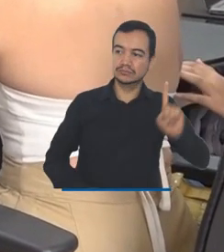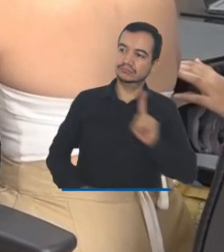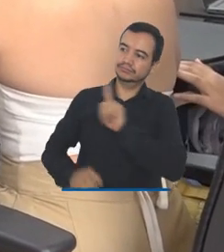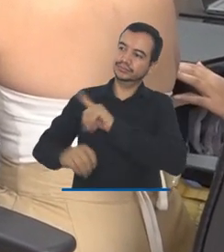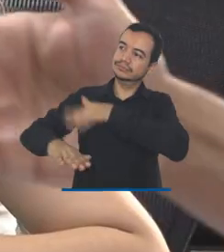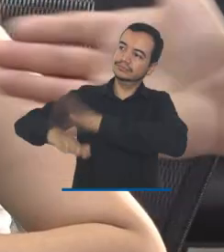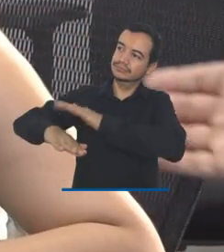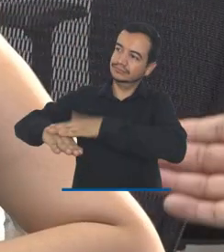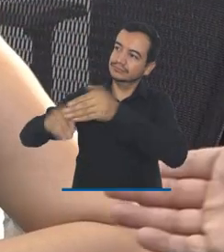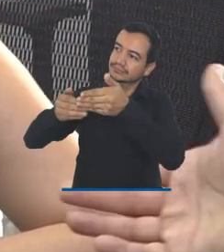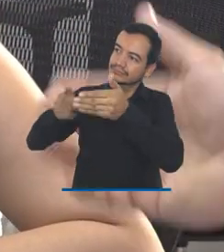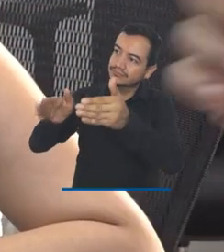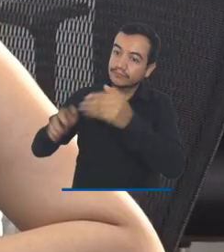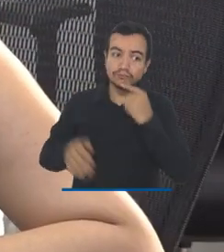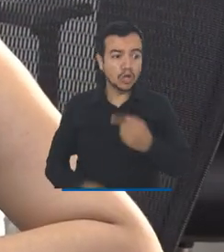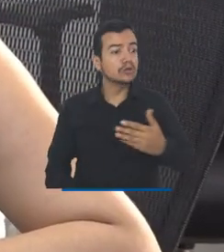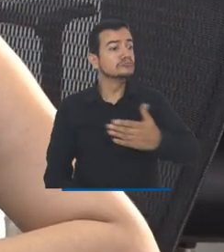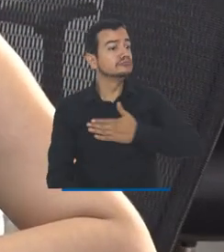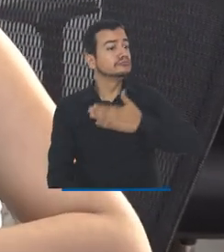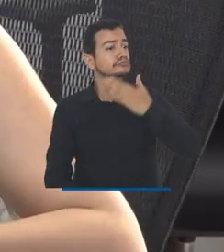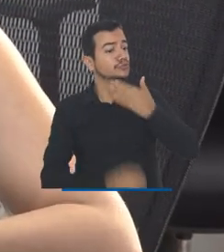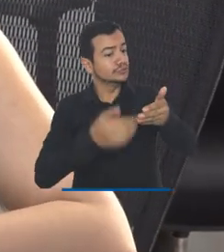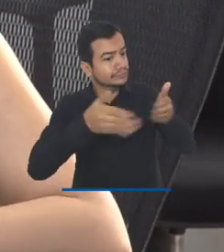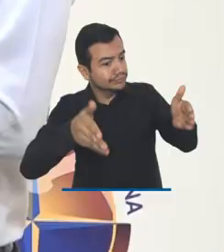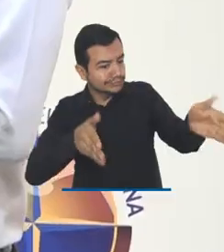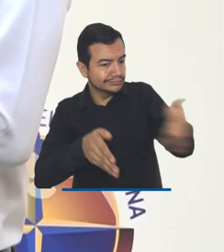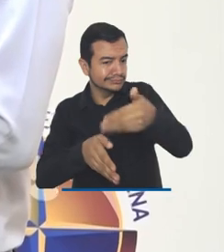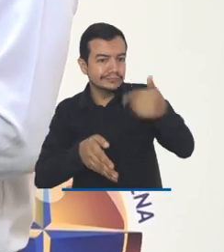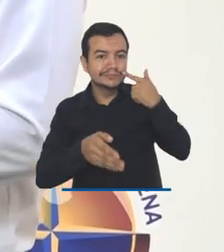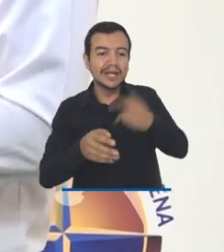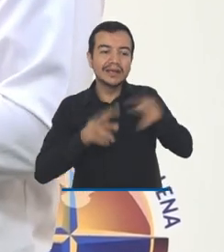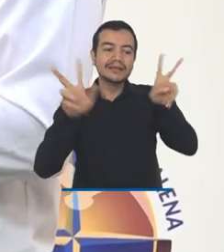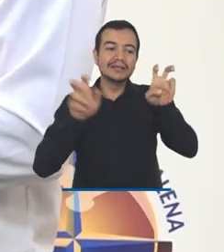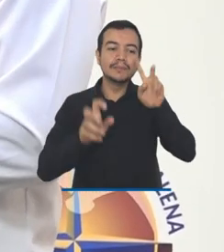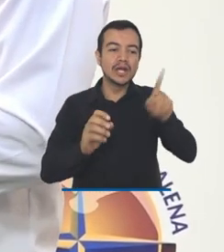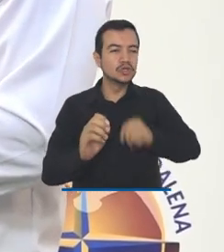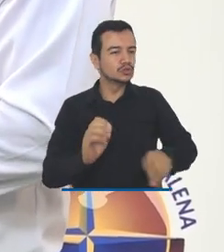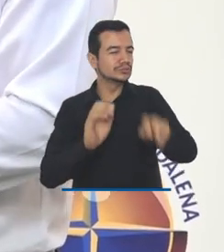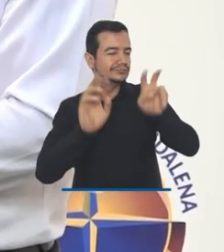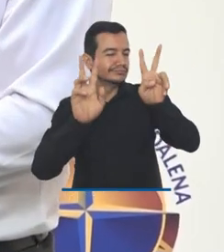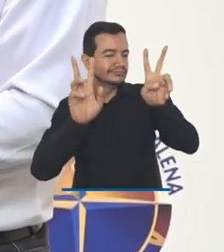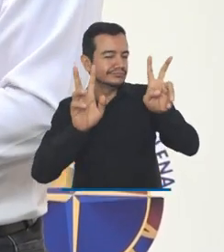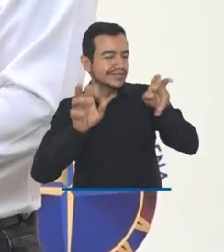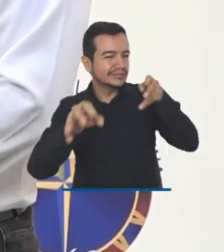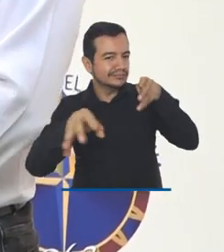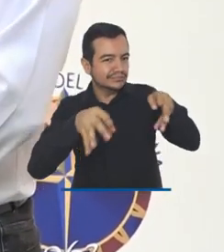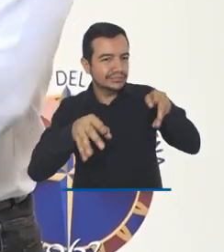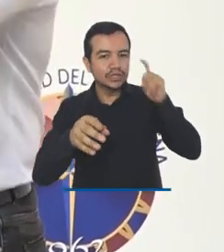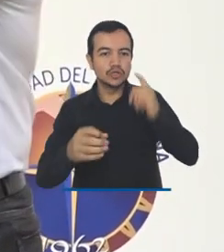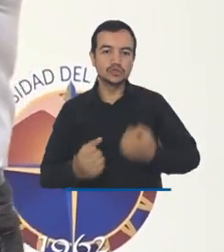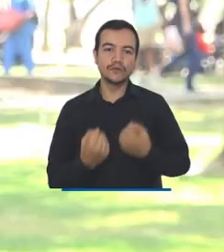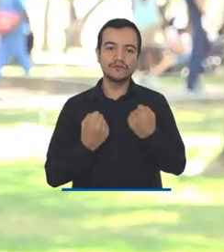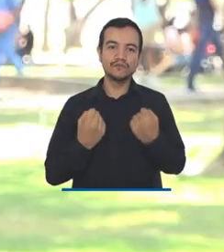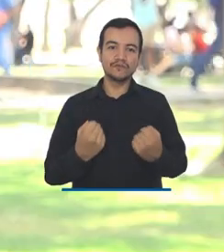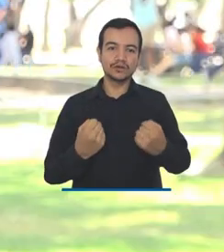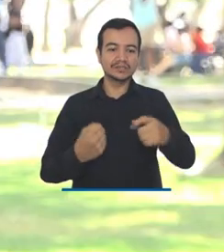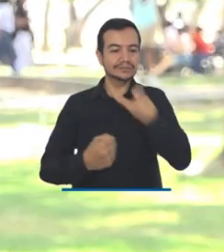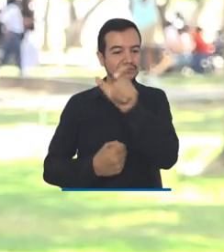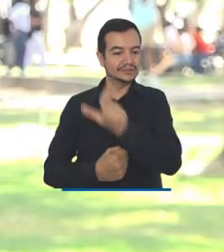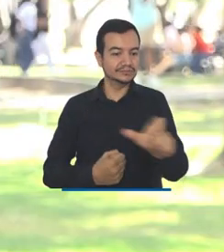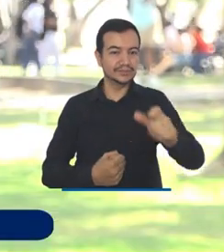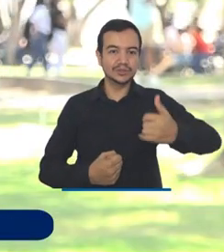temas como el fomento de espacios para el fortalecimiento del liderazgo en los jóvenes del territorio que estudian en la alma mater.